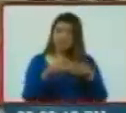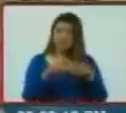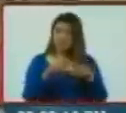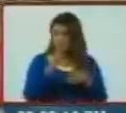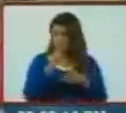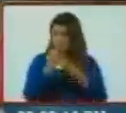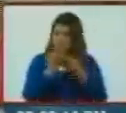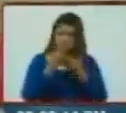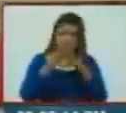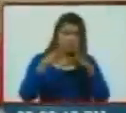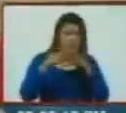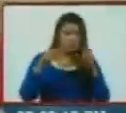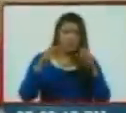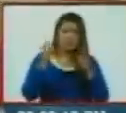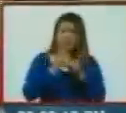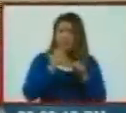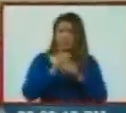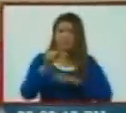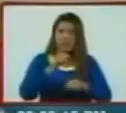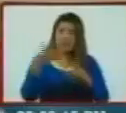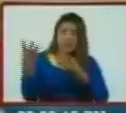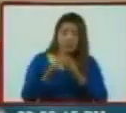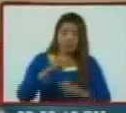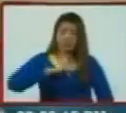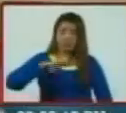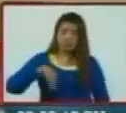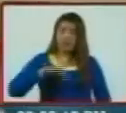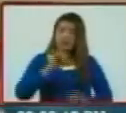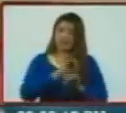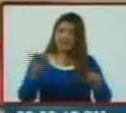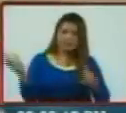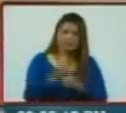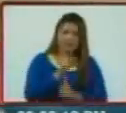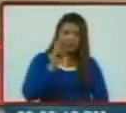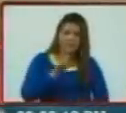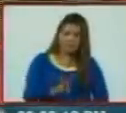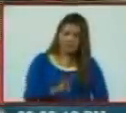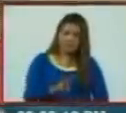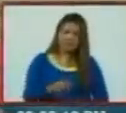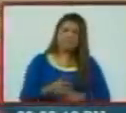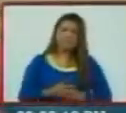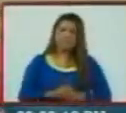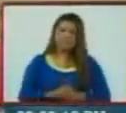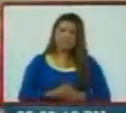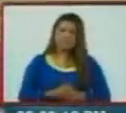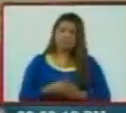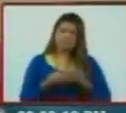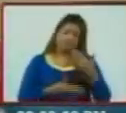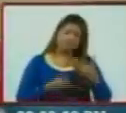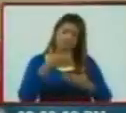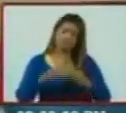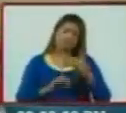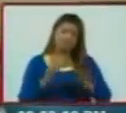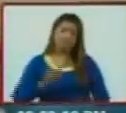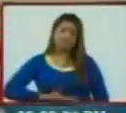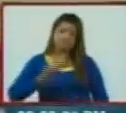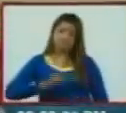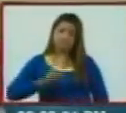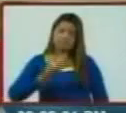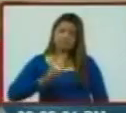las operaciones, conjuntamente con nosotros. Ya hemos identificado, hemos hecho avances significativos,